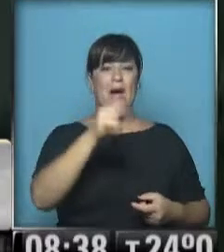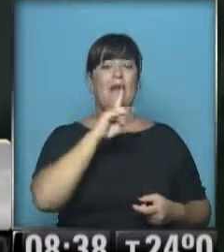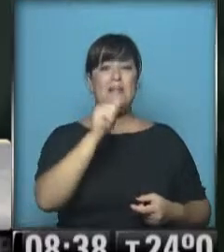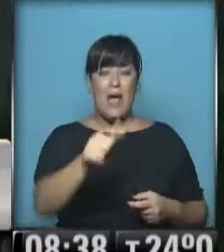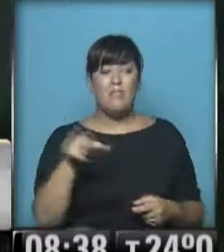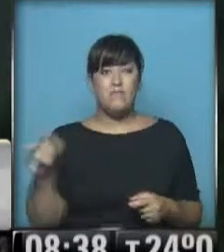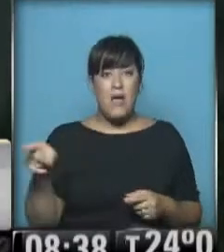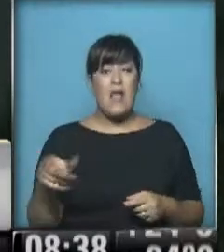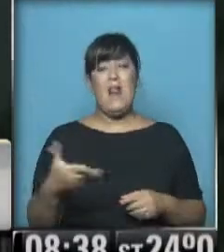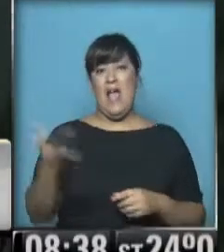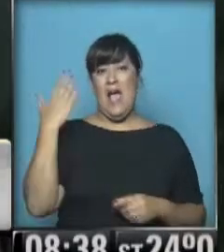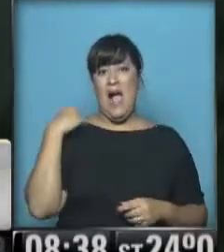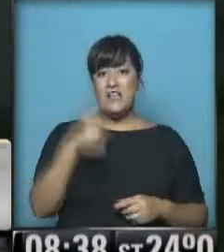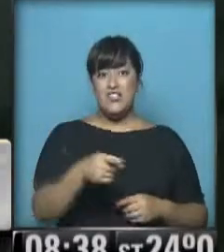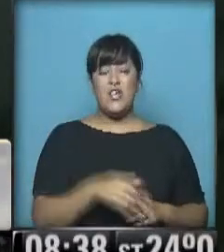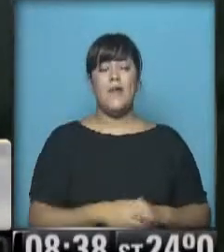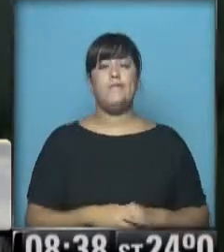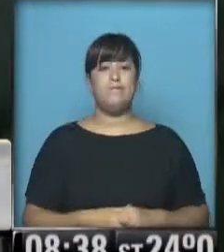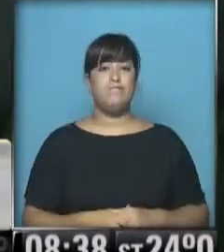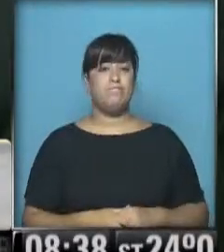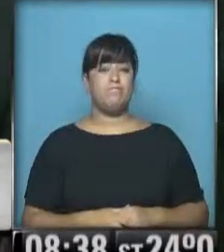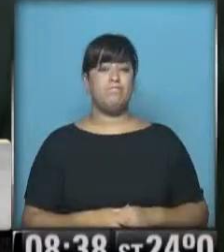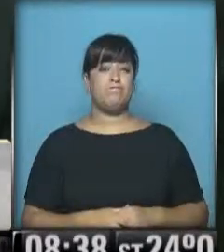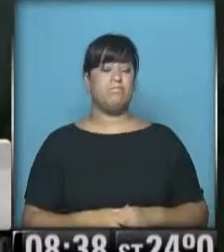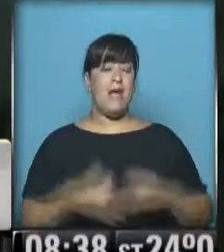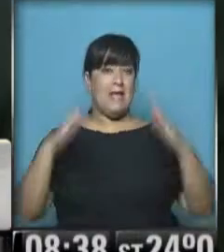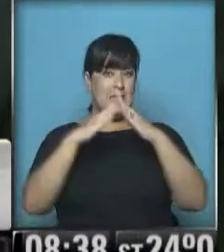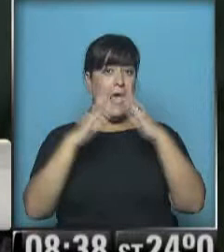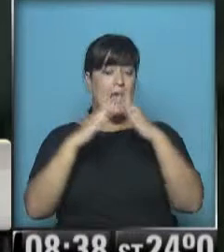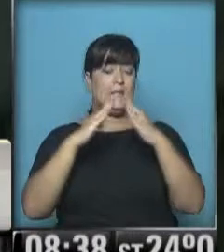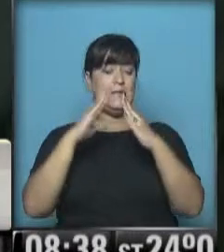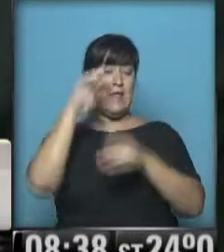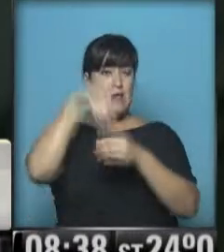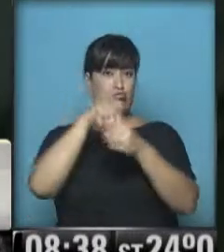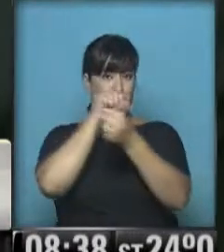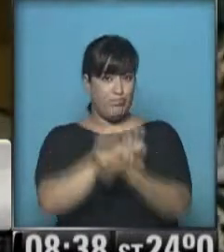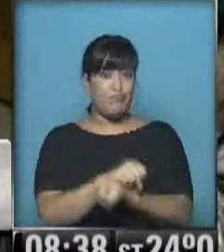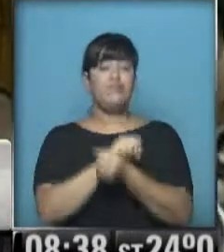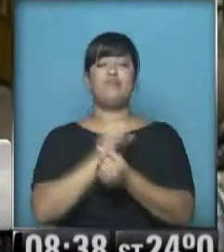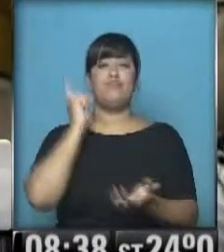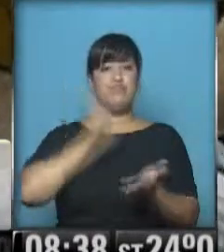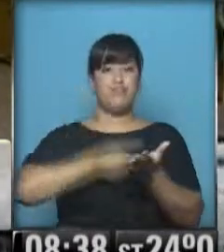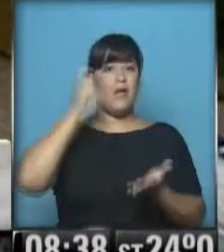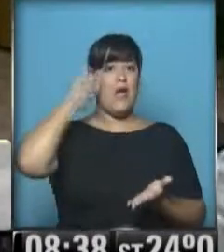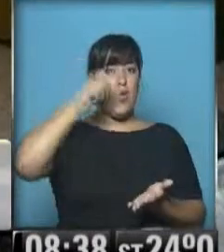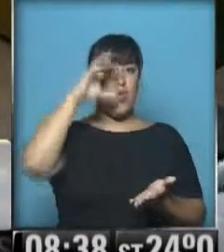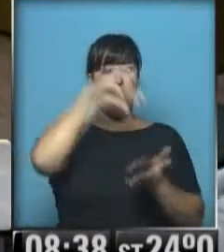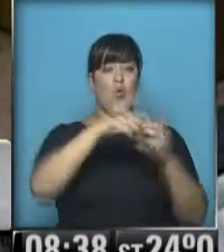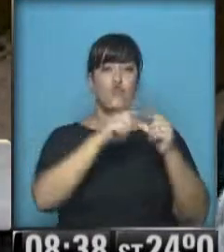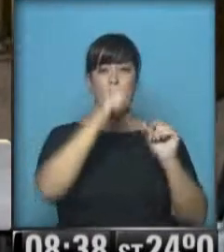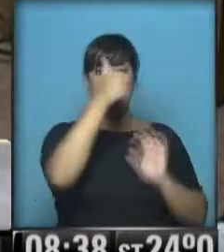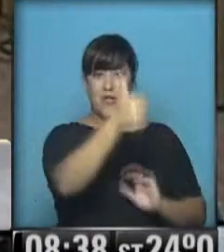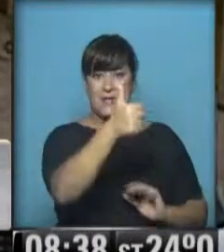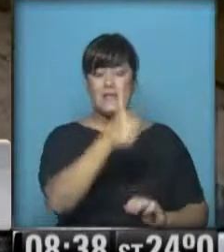beneficiado ayer justamente con en la prisión domiciliarias la medida fue dispuesta por el tribunal oral criminal número 6 el tocón número